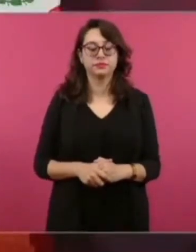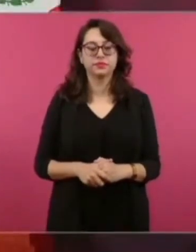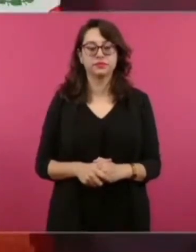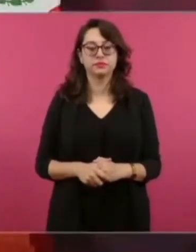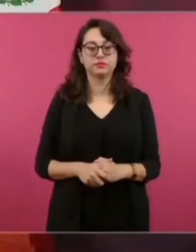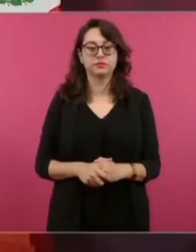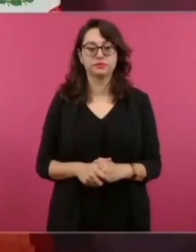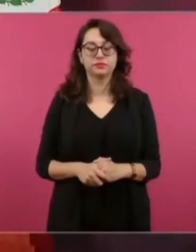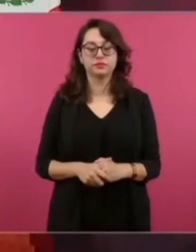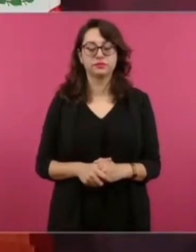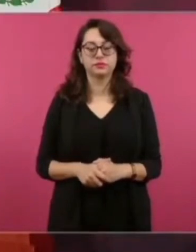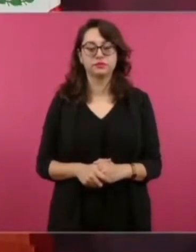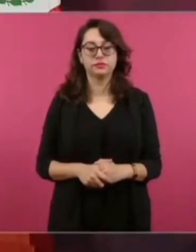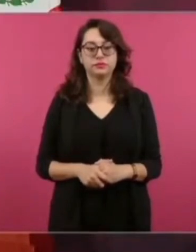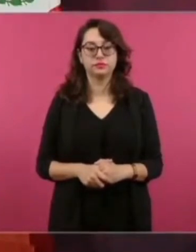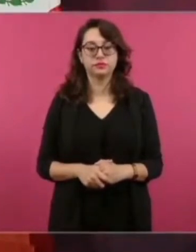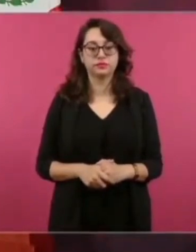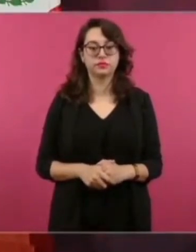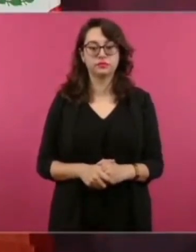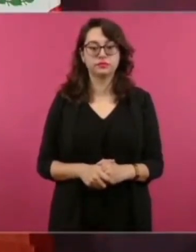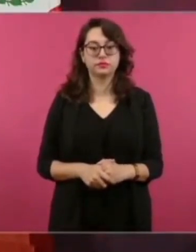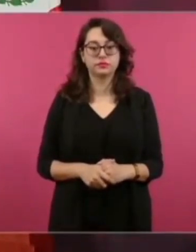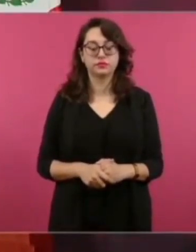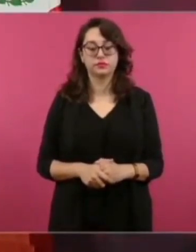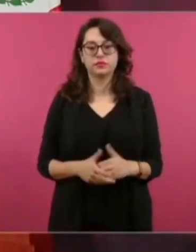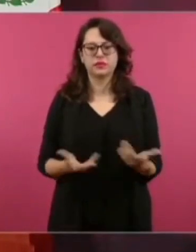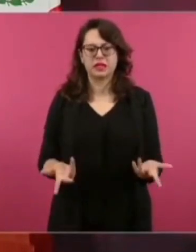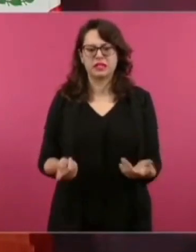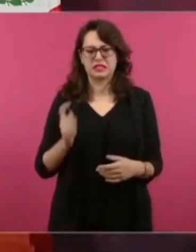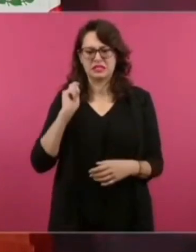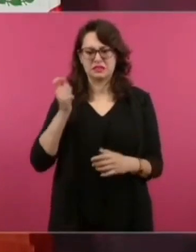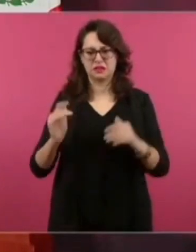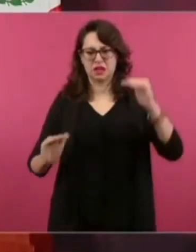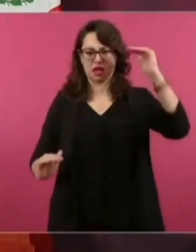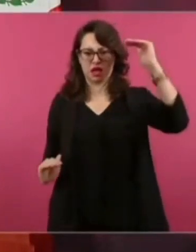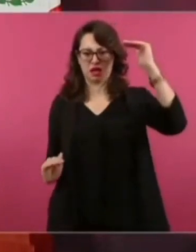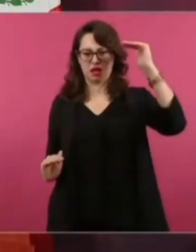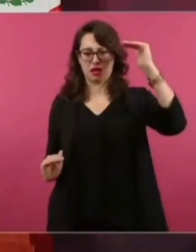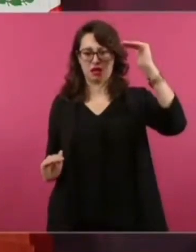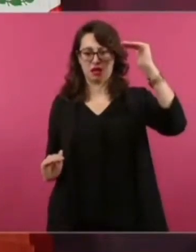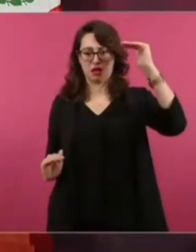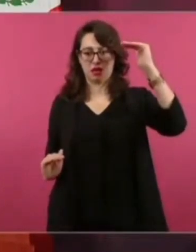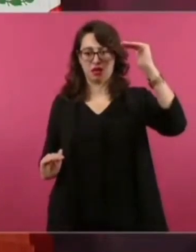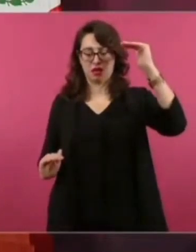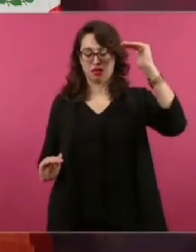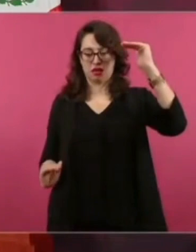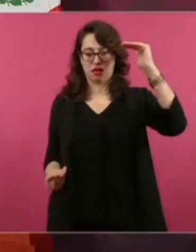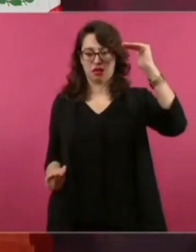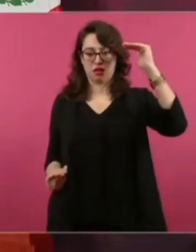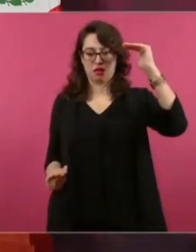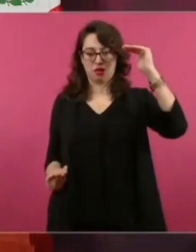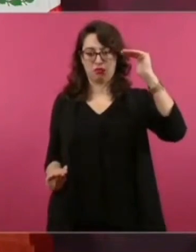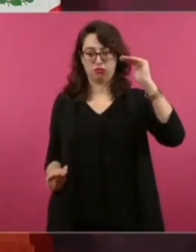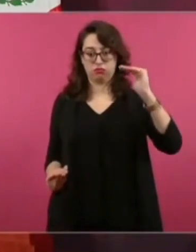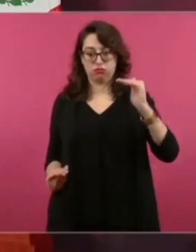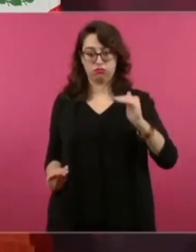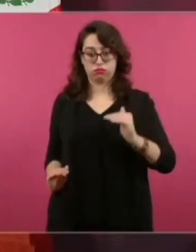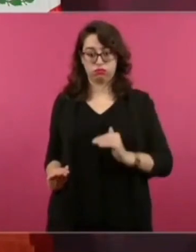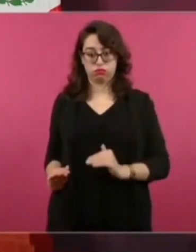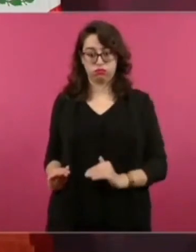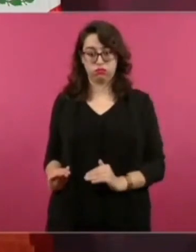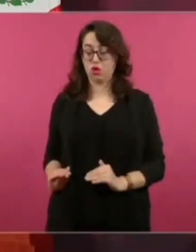no necesariamente significa que los ricos de México se están